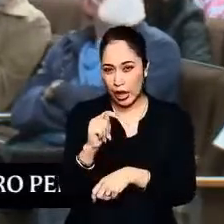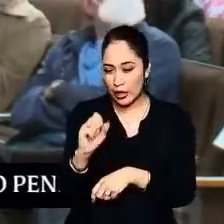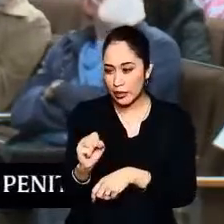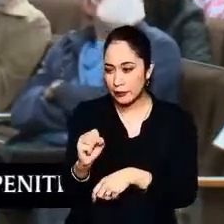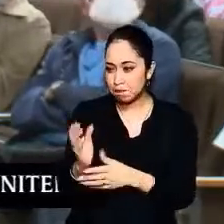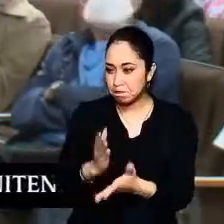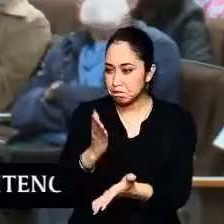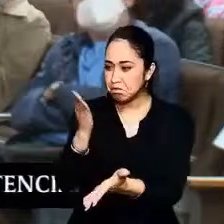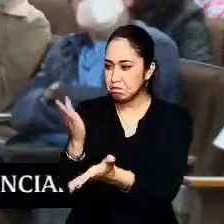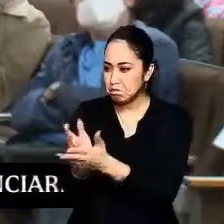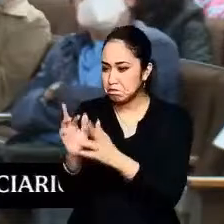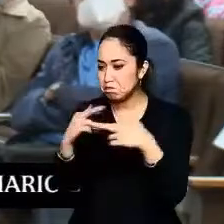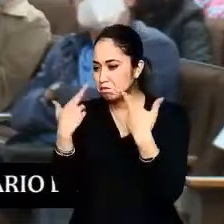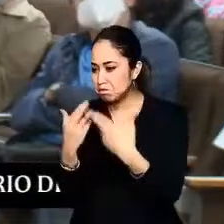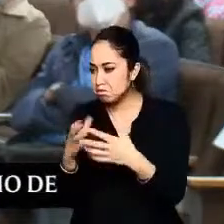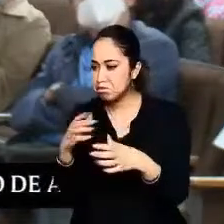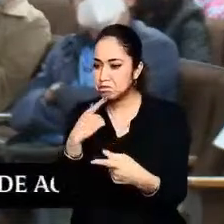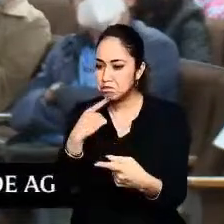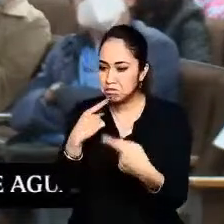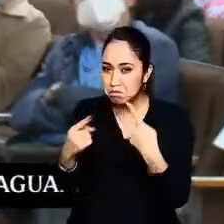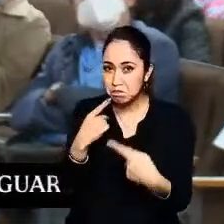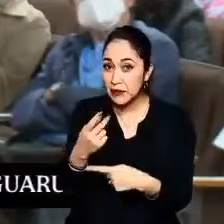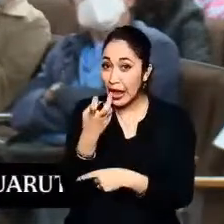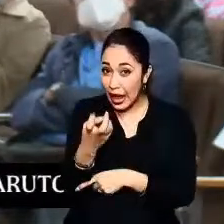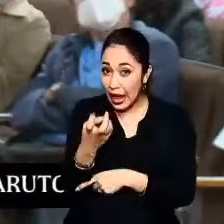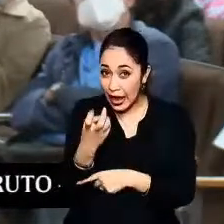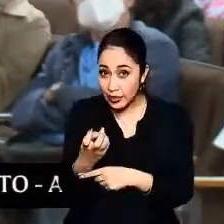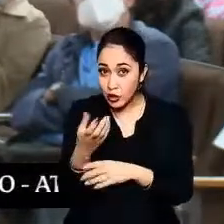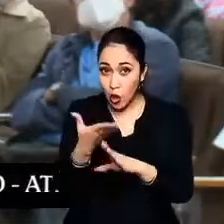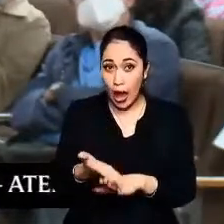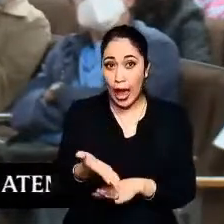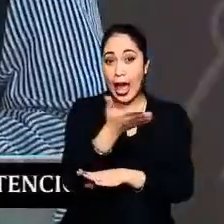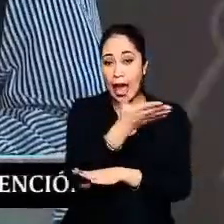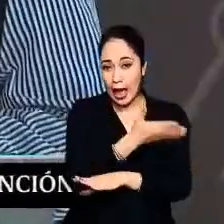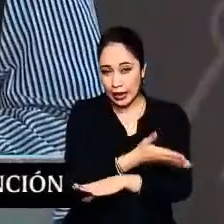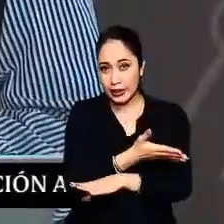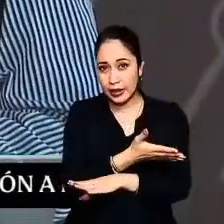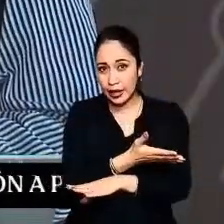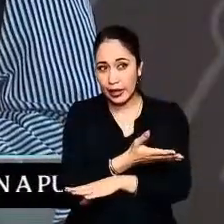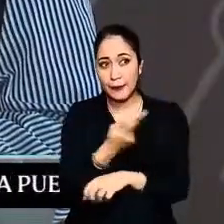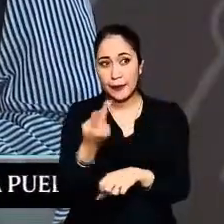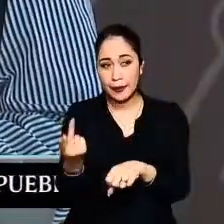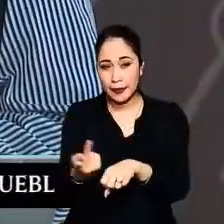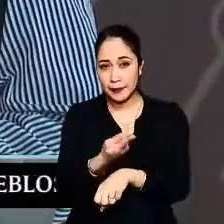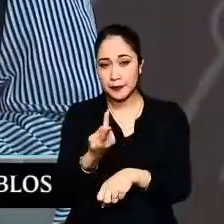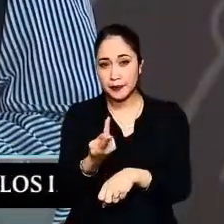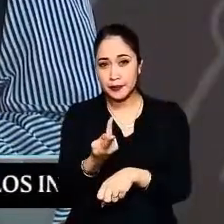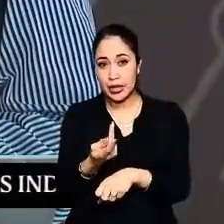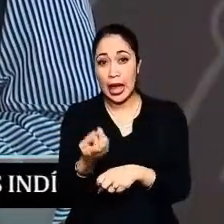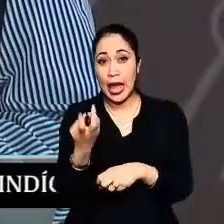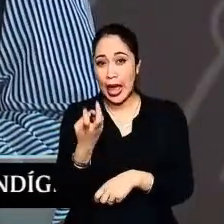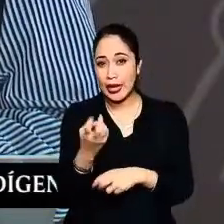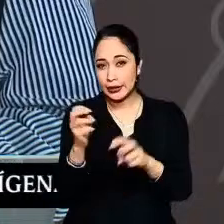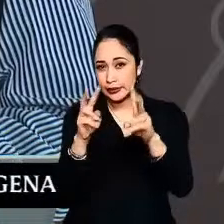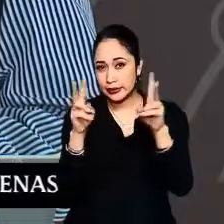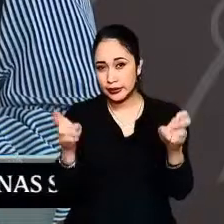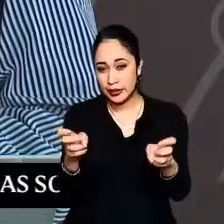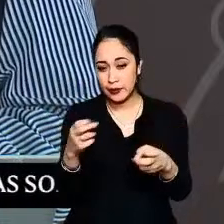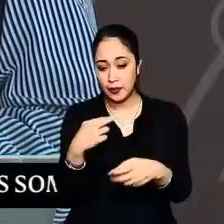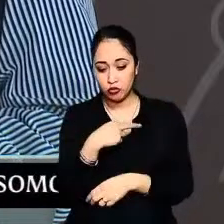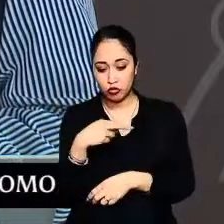Ese es el trabajo que se tiene que hacer para prevenir. Entonces, ese es un tema que nosotros estamos viendo. Yo